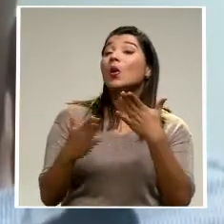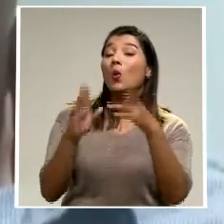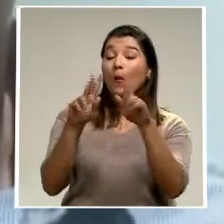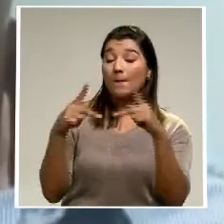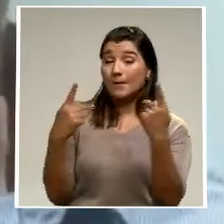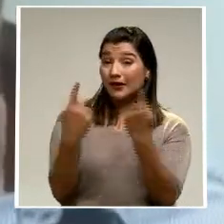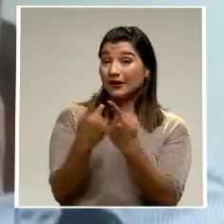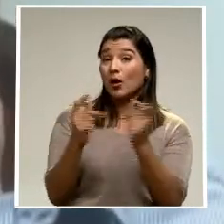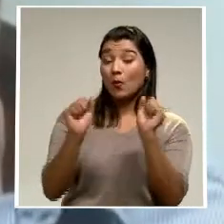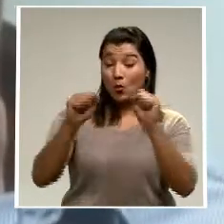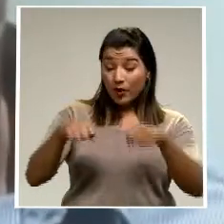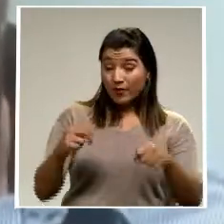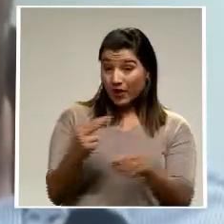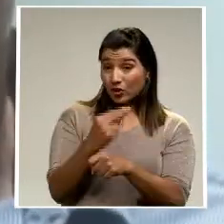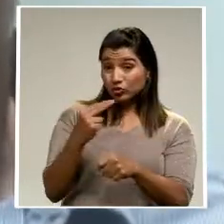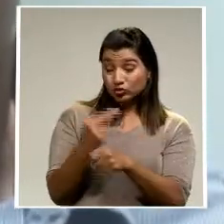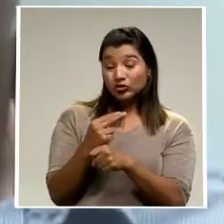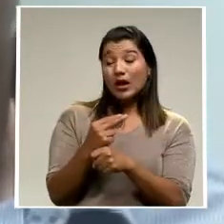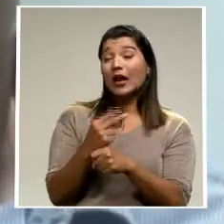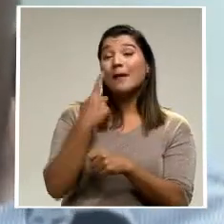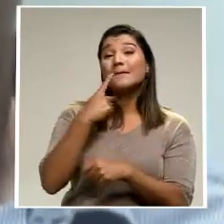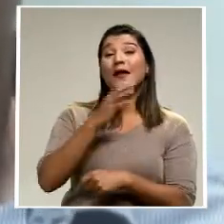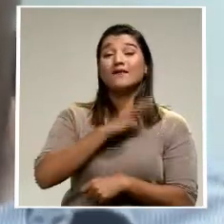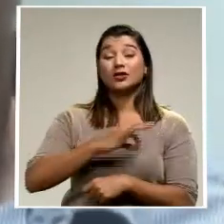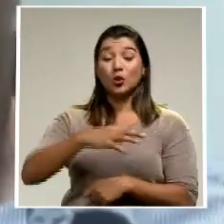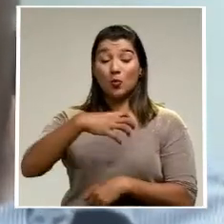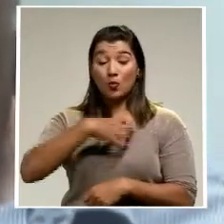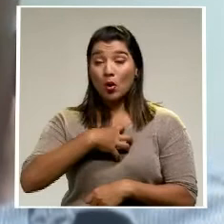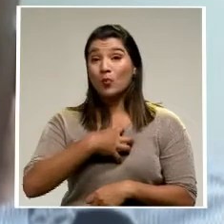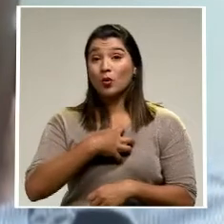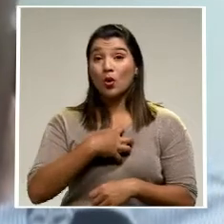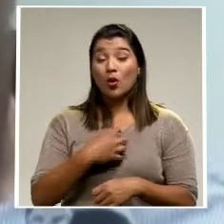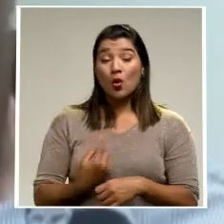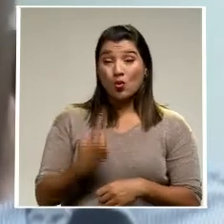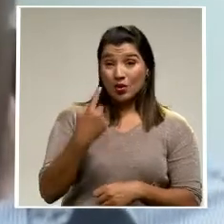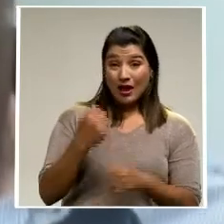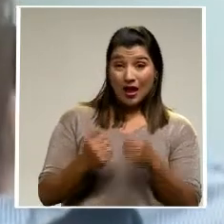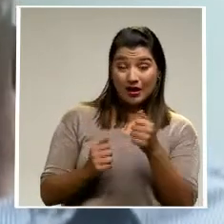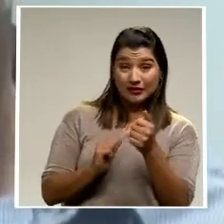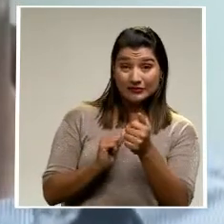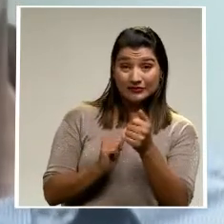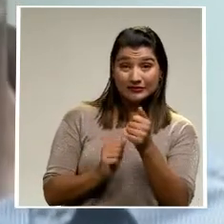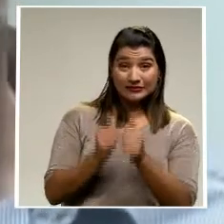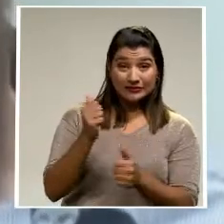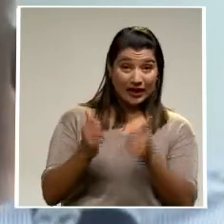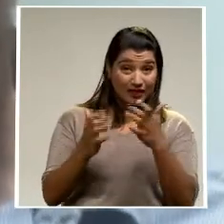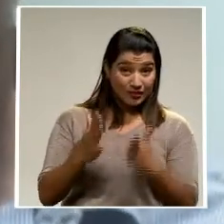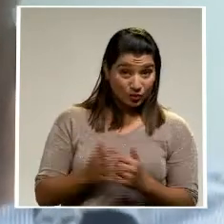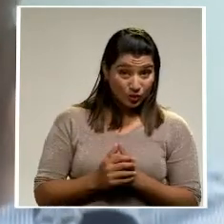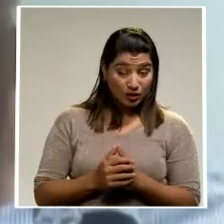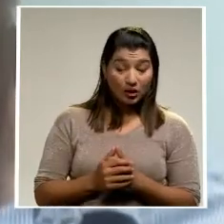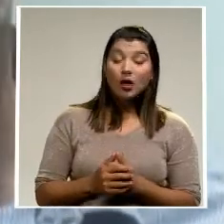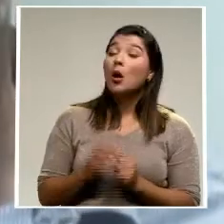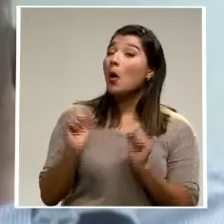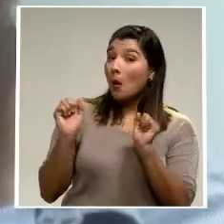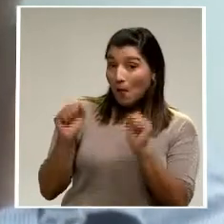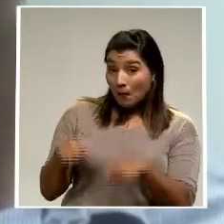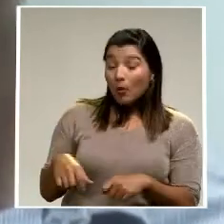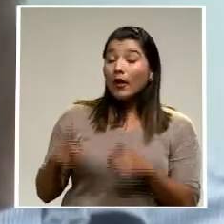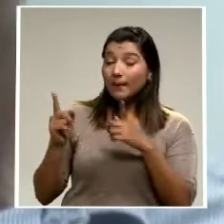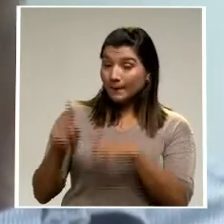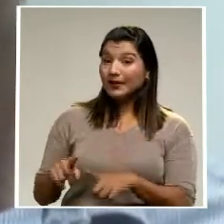pudiera utilizar a su favor con una candidatura de última hora? Podría ser, Ernesto,